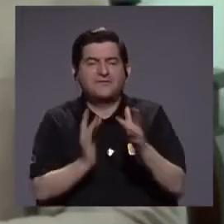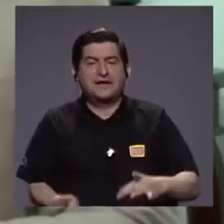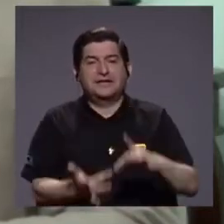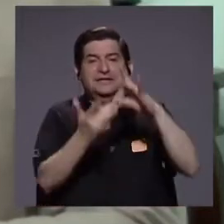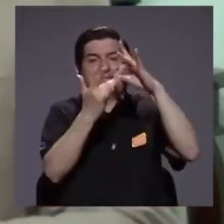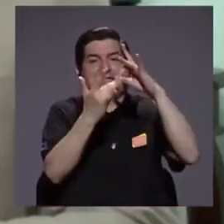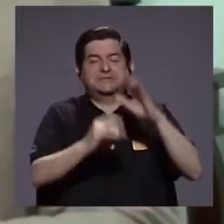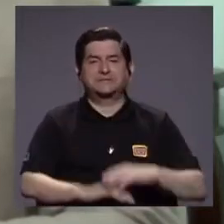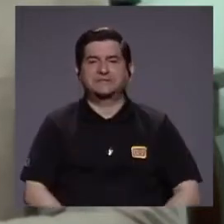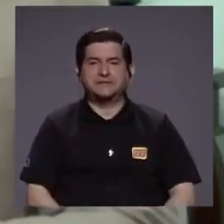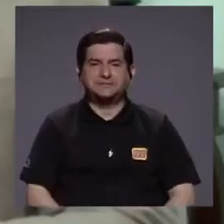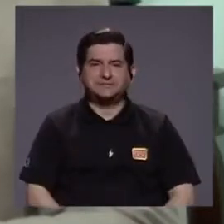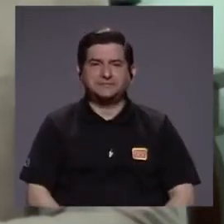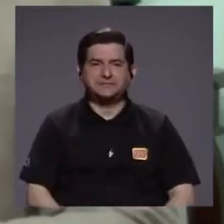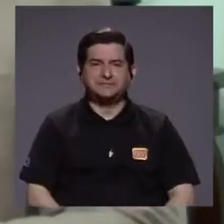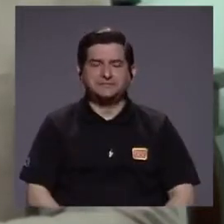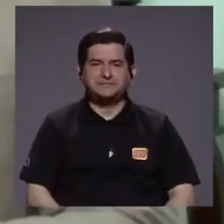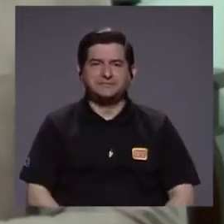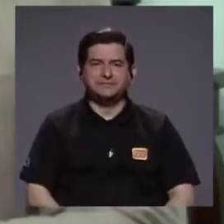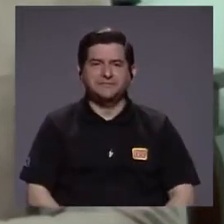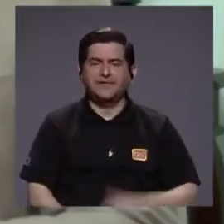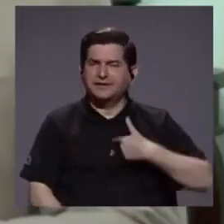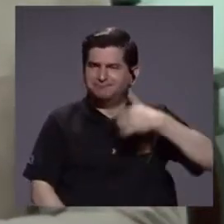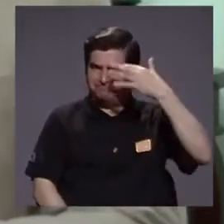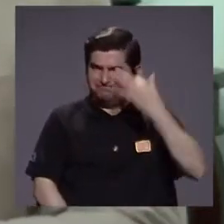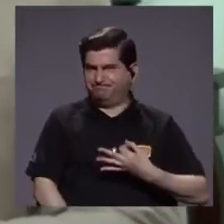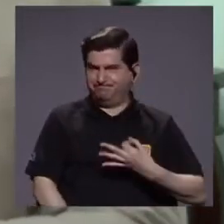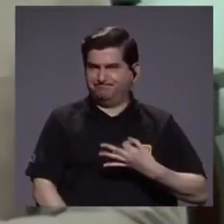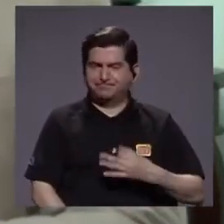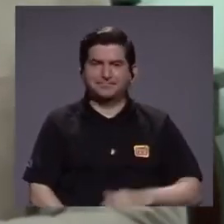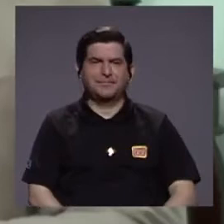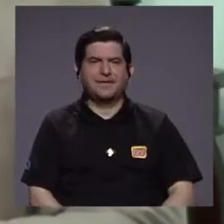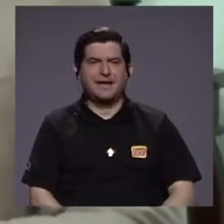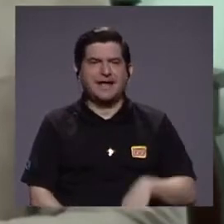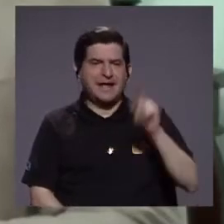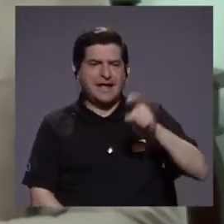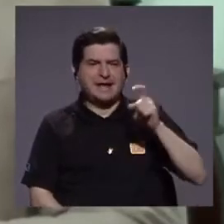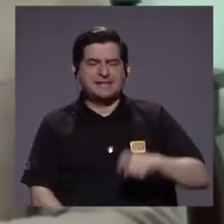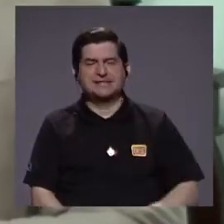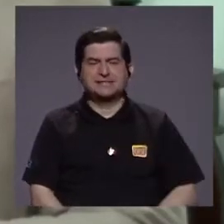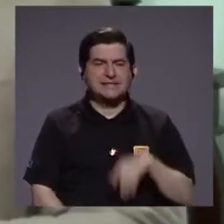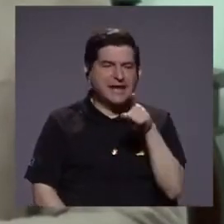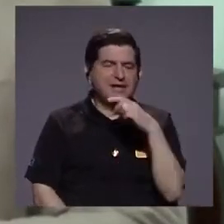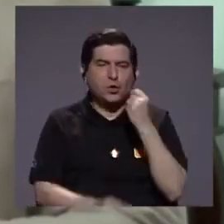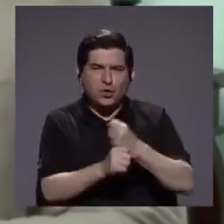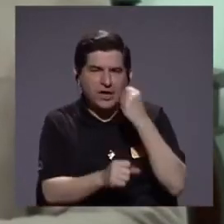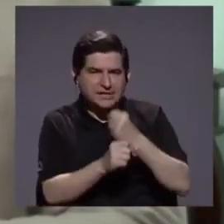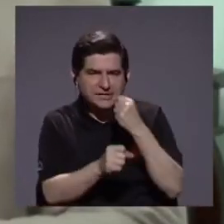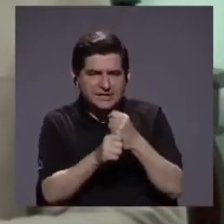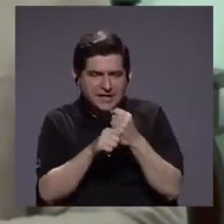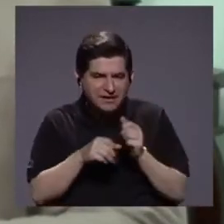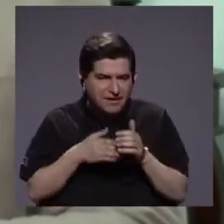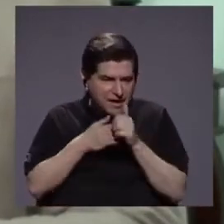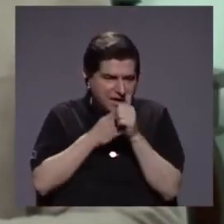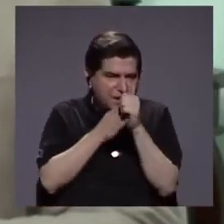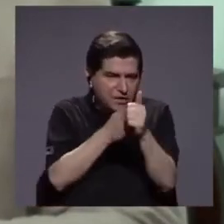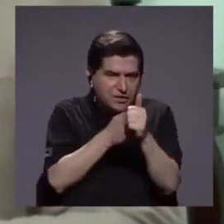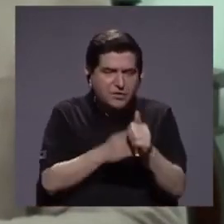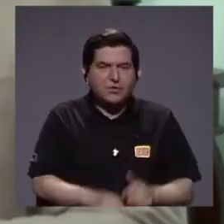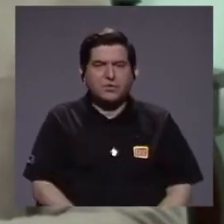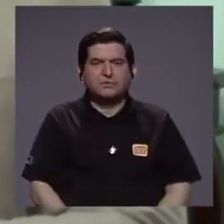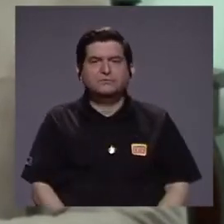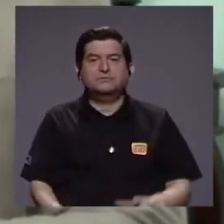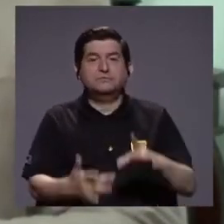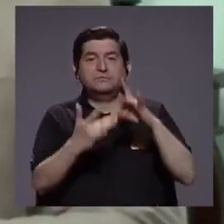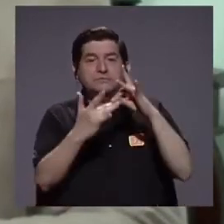especiales. Entonces, me parece a mí que debemos encauzar esos esfuerzos a